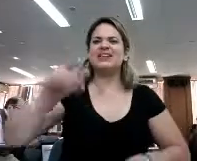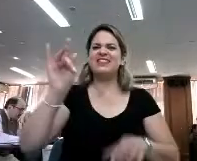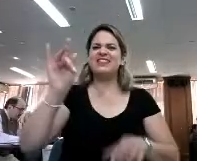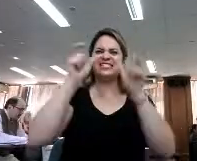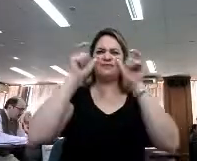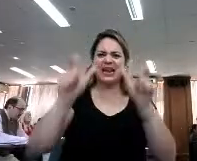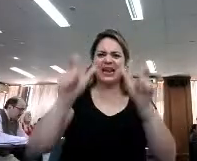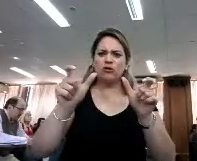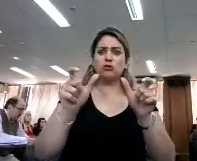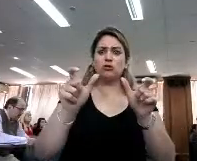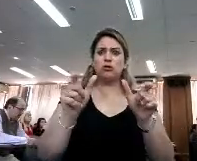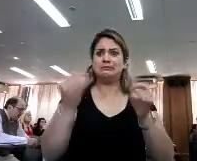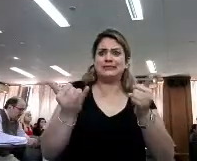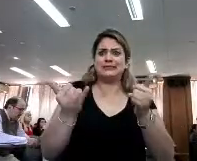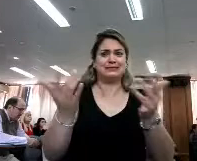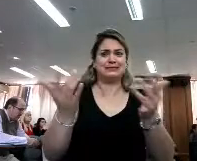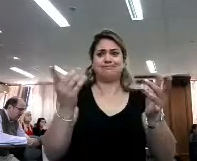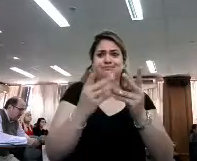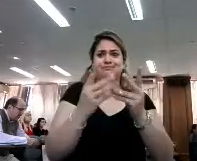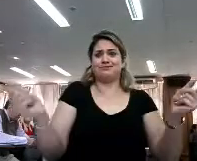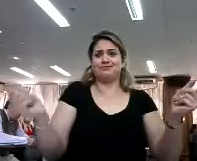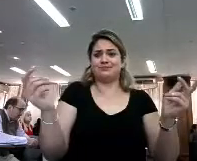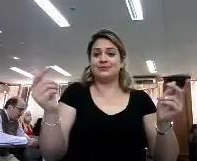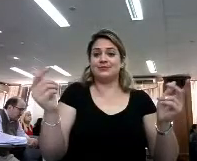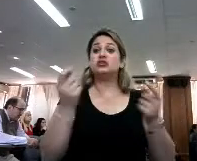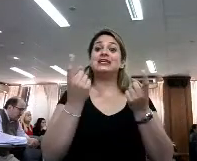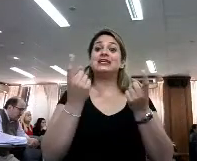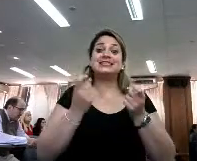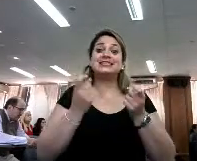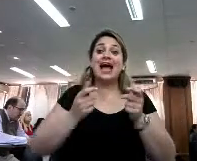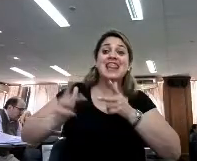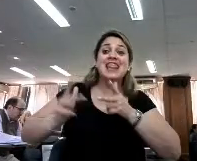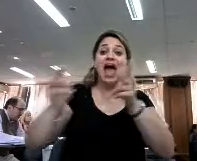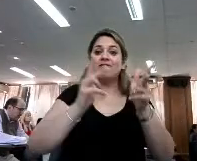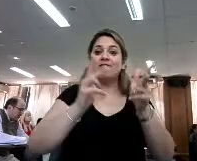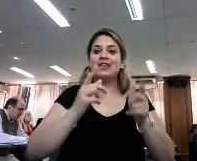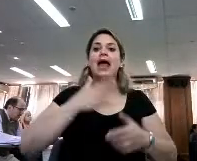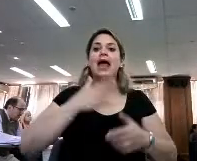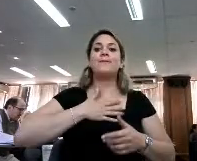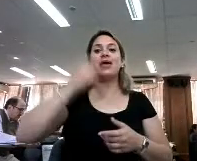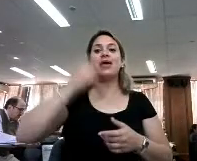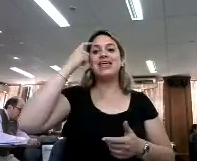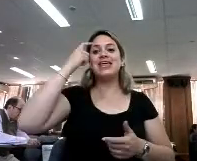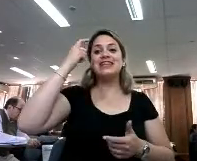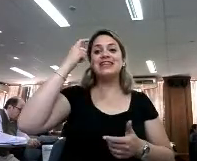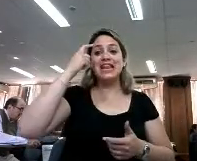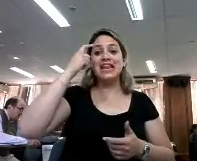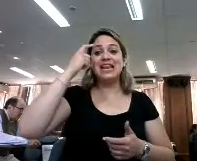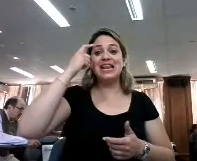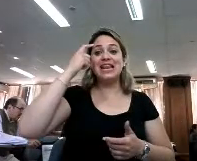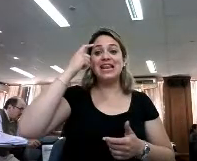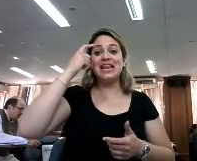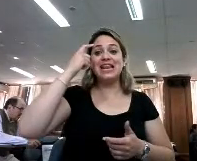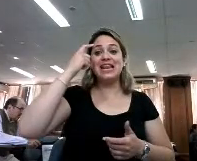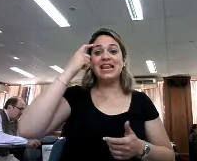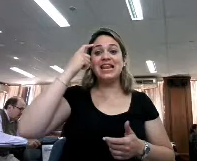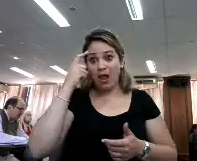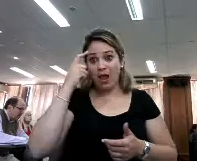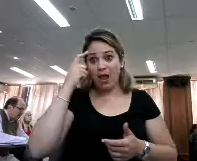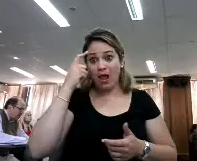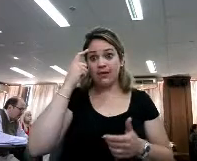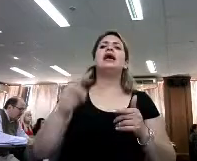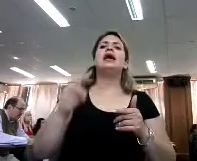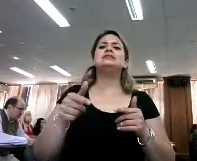Pues efectivamente, la necesidad de hablar de la propiedad intelectual nace de esa